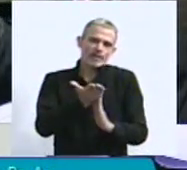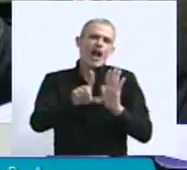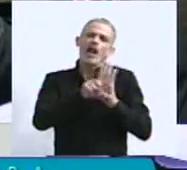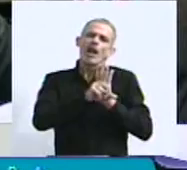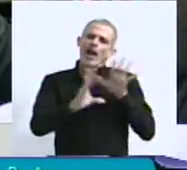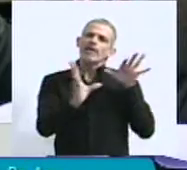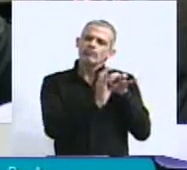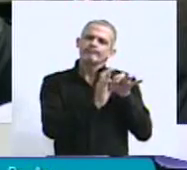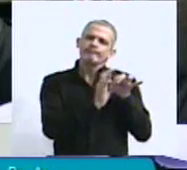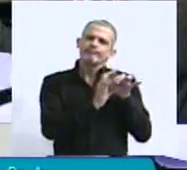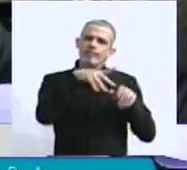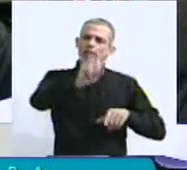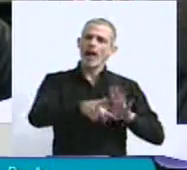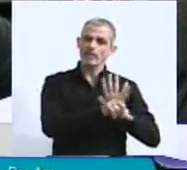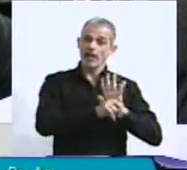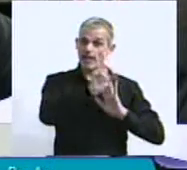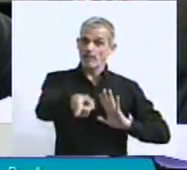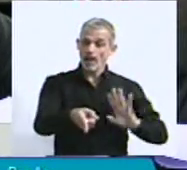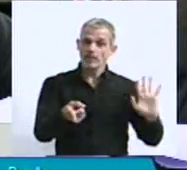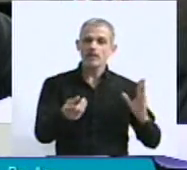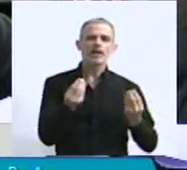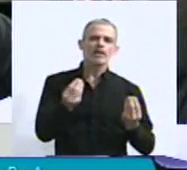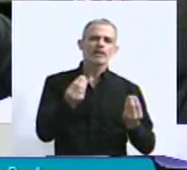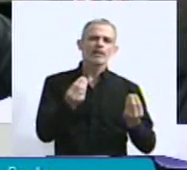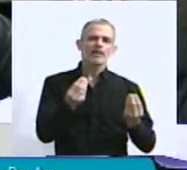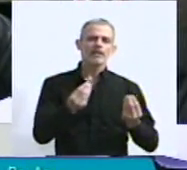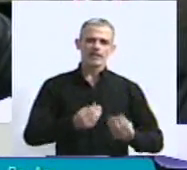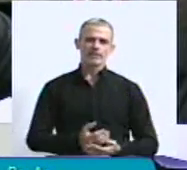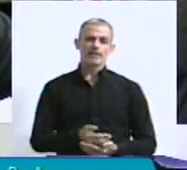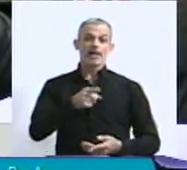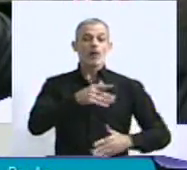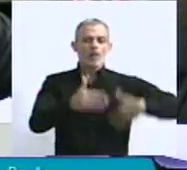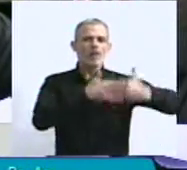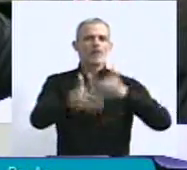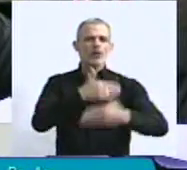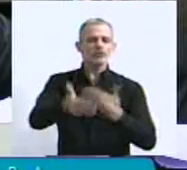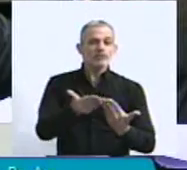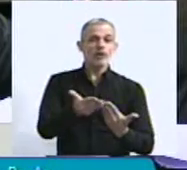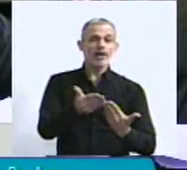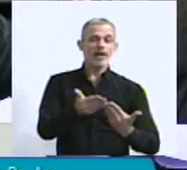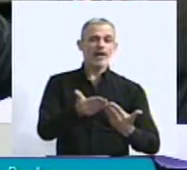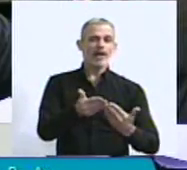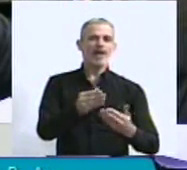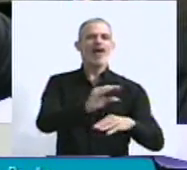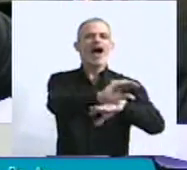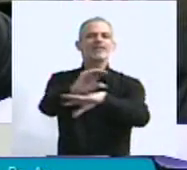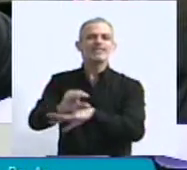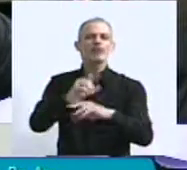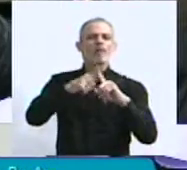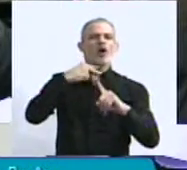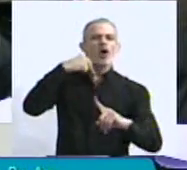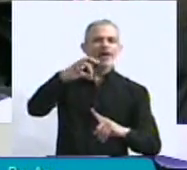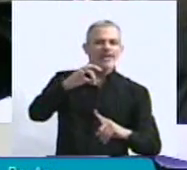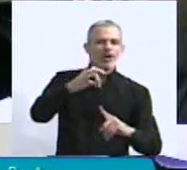ley va a acentuar el proceso de incremento que la asignación por hijo sufrió